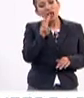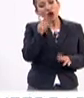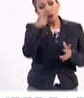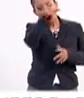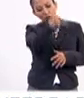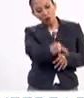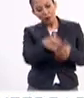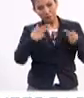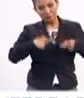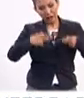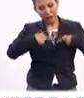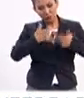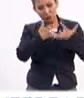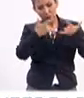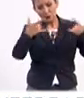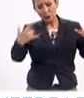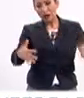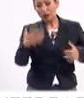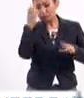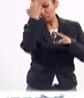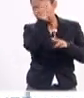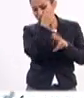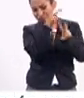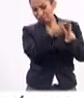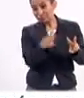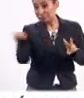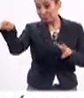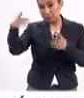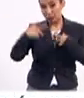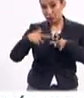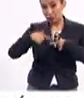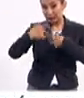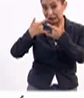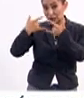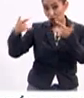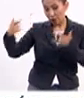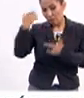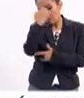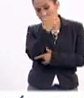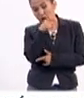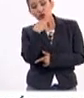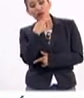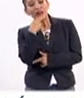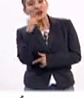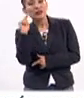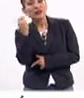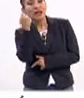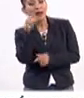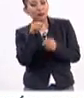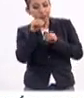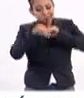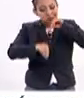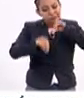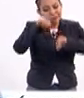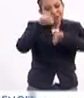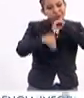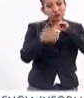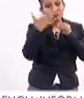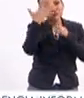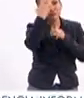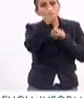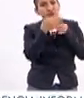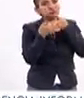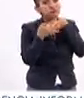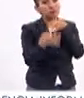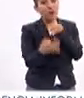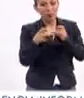un personaje histórico analizado por los historiadores y utilizando técnicas de producción atractivas,